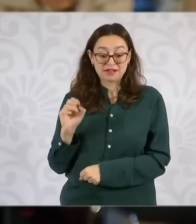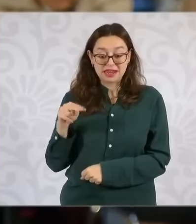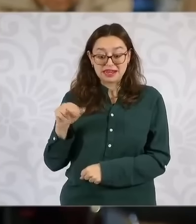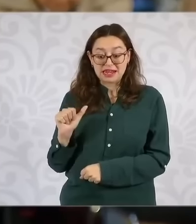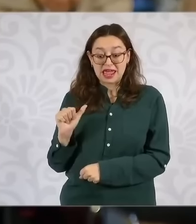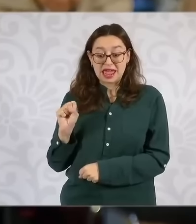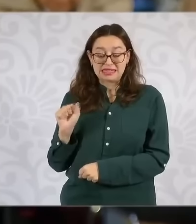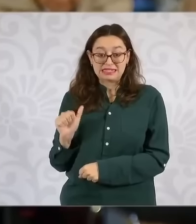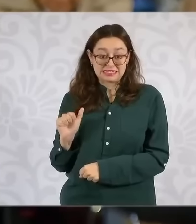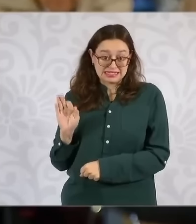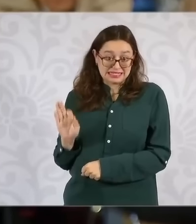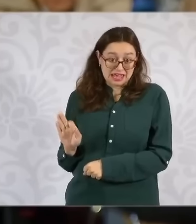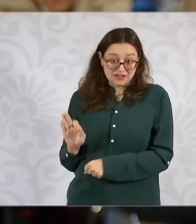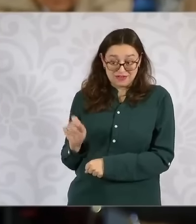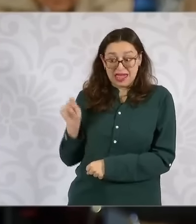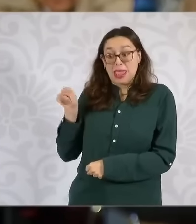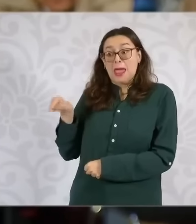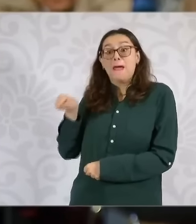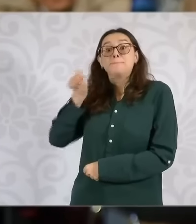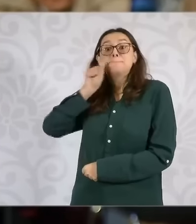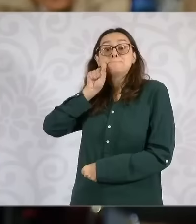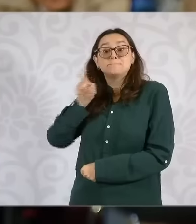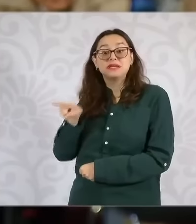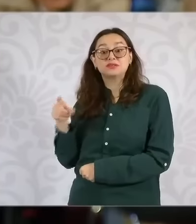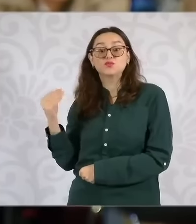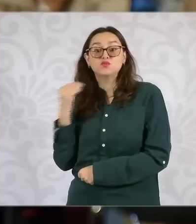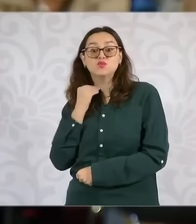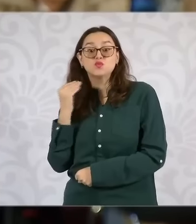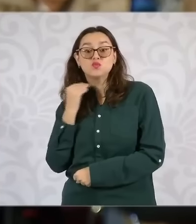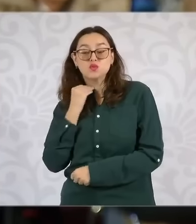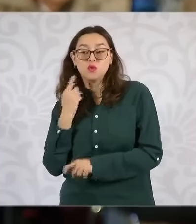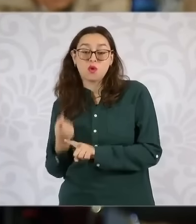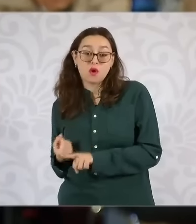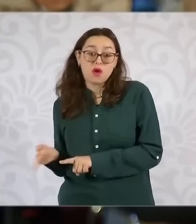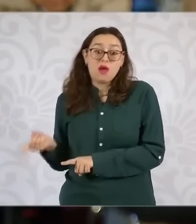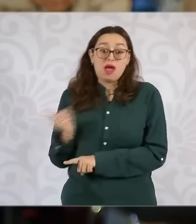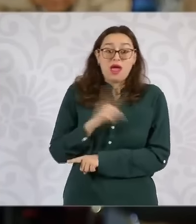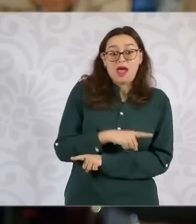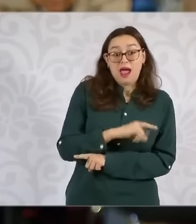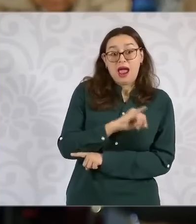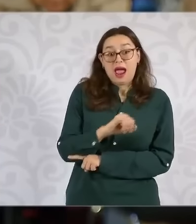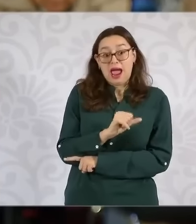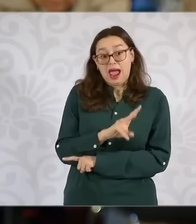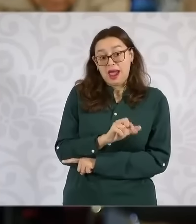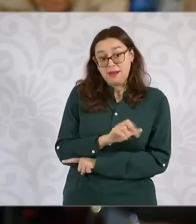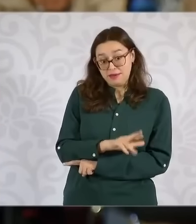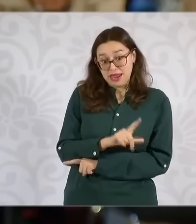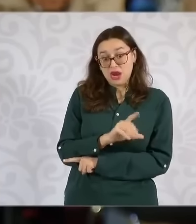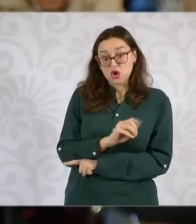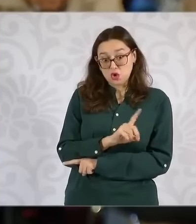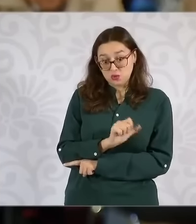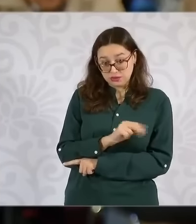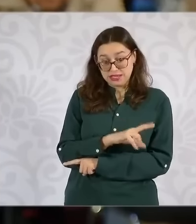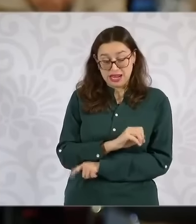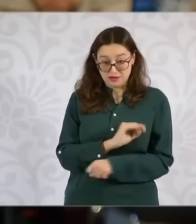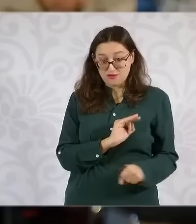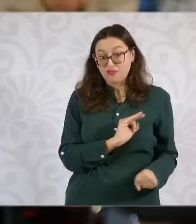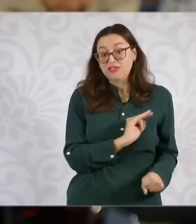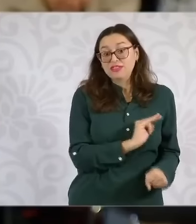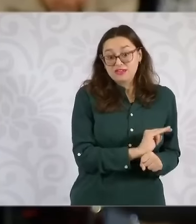este mismo despacho es el que defendió a Javier Lozano Jr. por violencia a una chica,